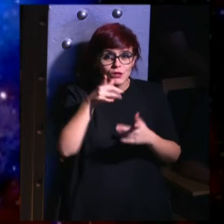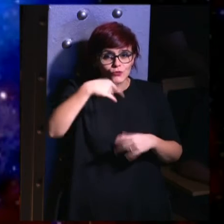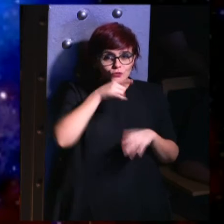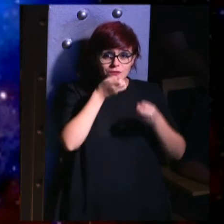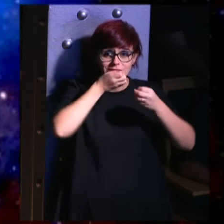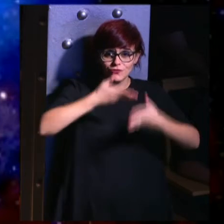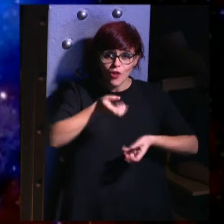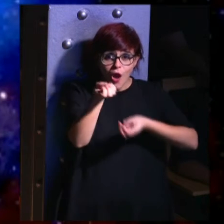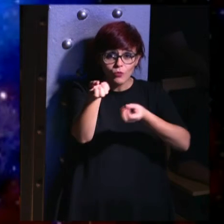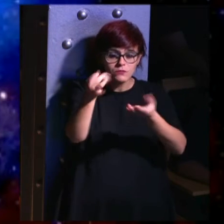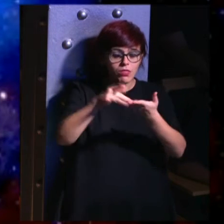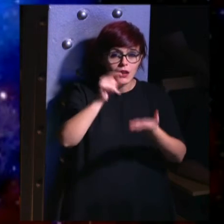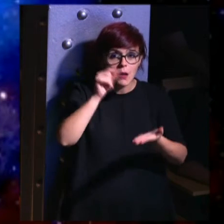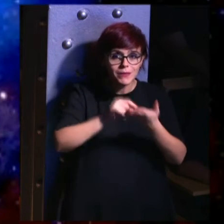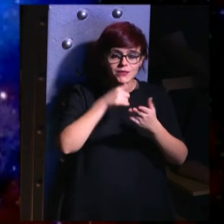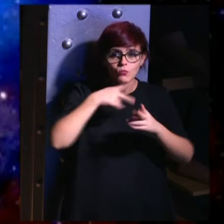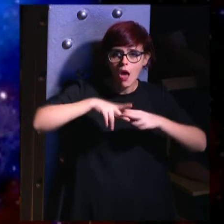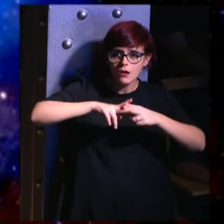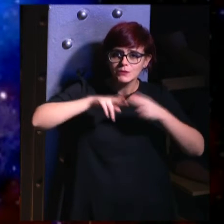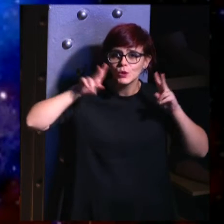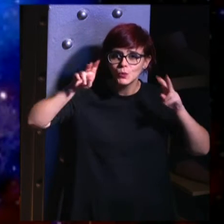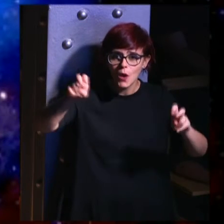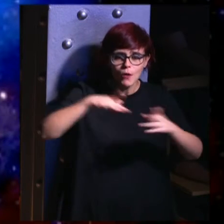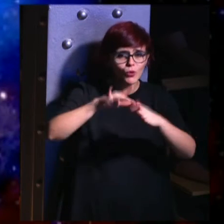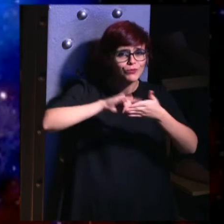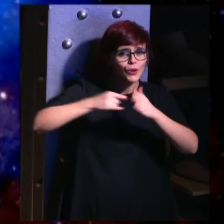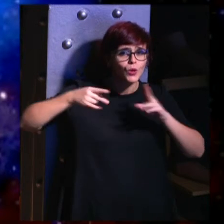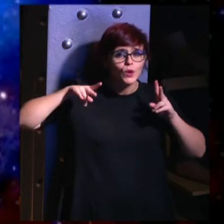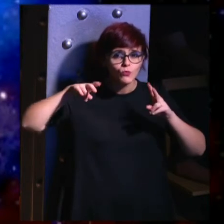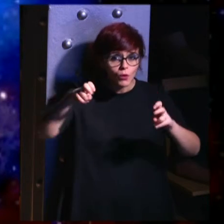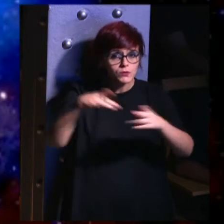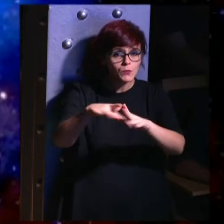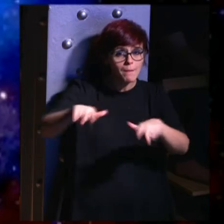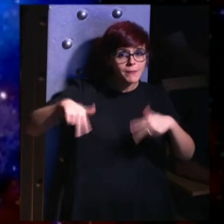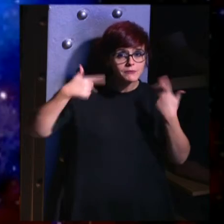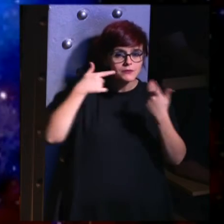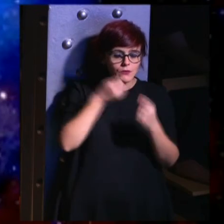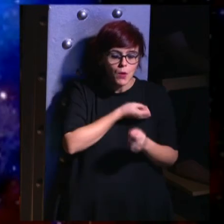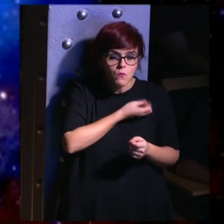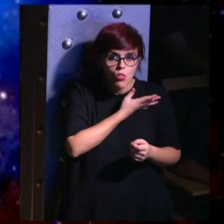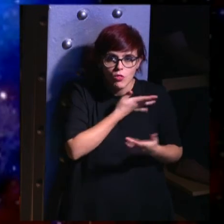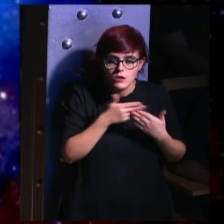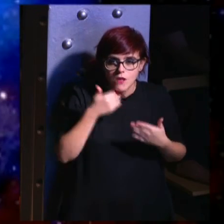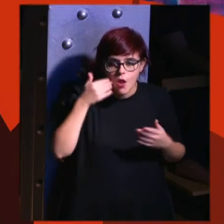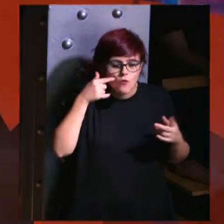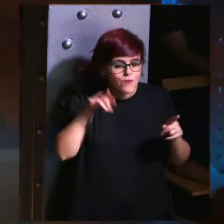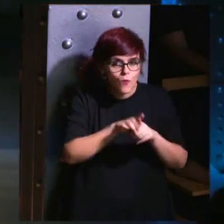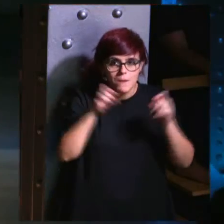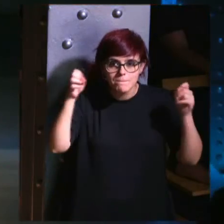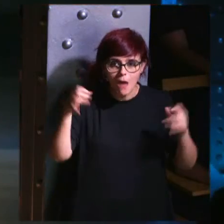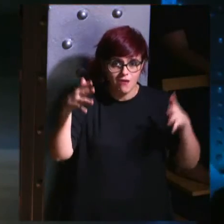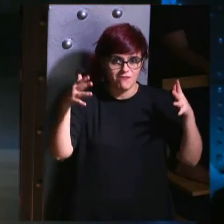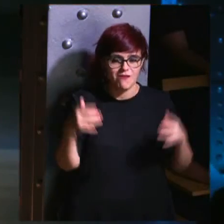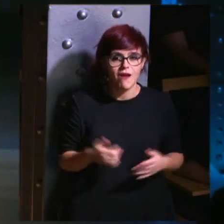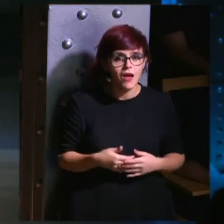contar historias, de repente tener una nueva herramienta, una nueva tecnología que nos permite emocionar así, es absolutamente mágico.